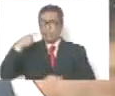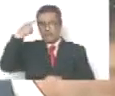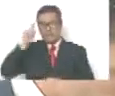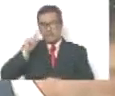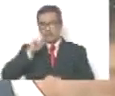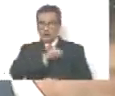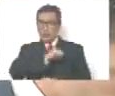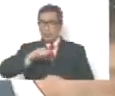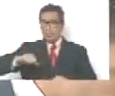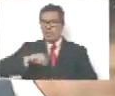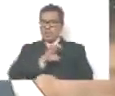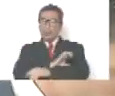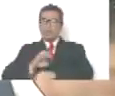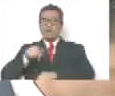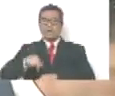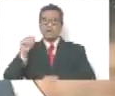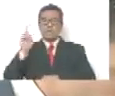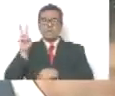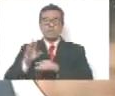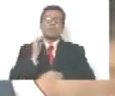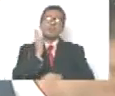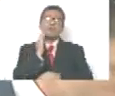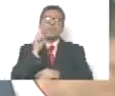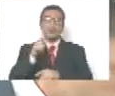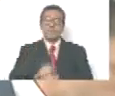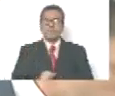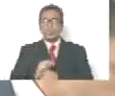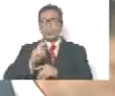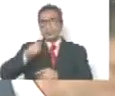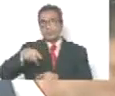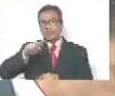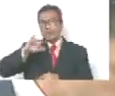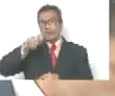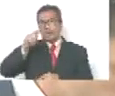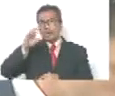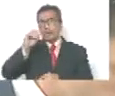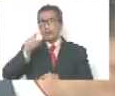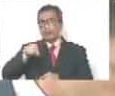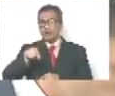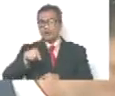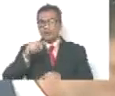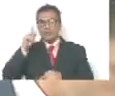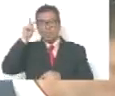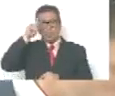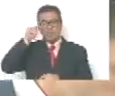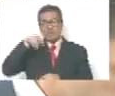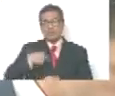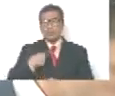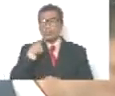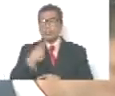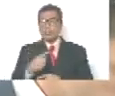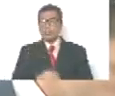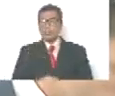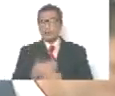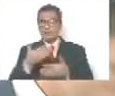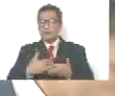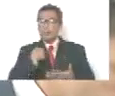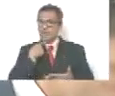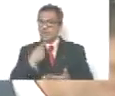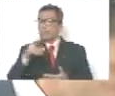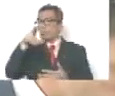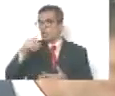educación en Venezuela, y es cuando Prieto, con su tesis El Estado Docente, manda una señal clara y dice, no, es el